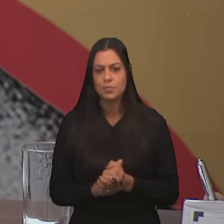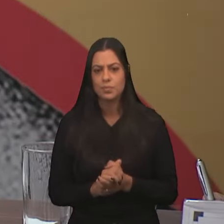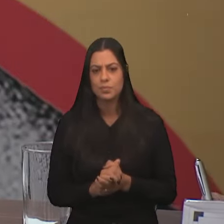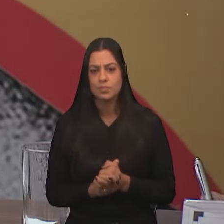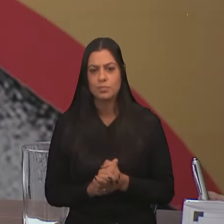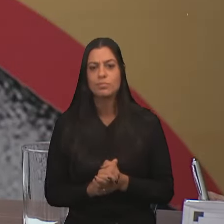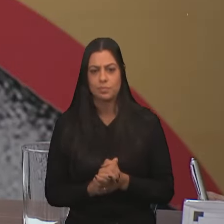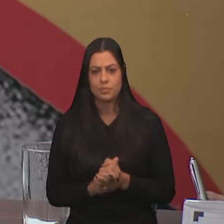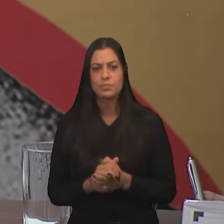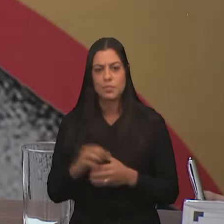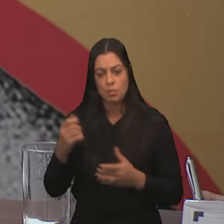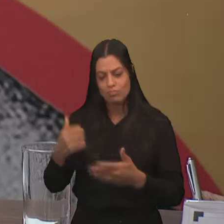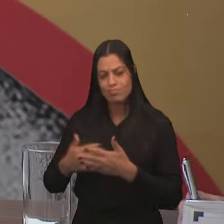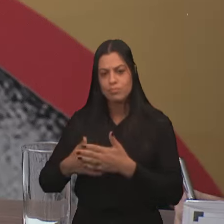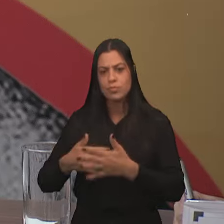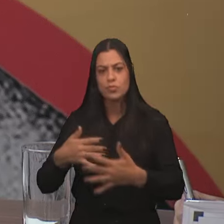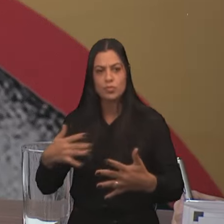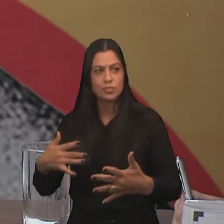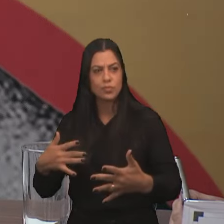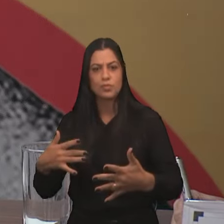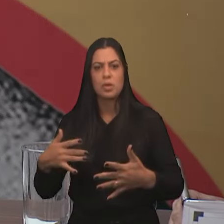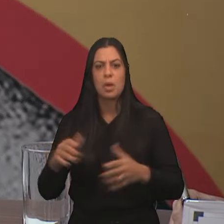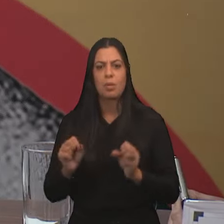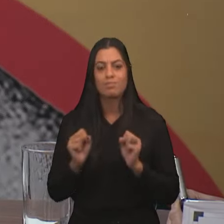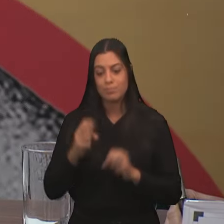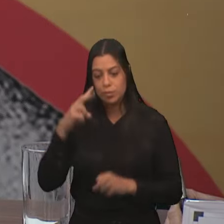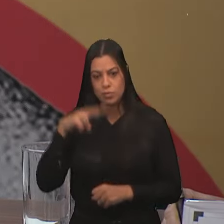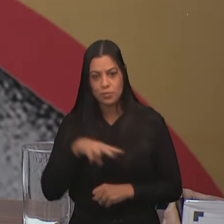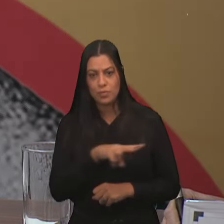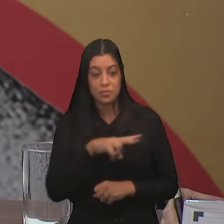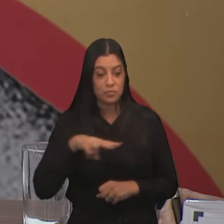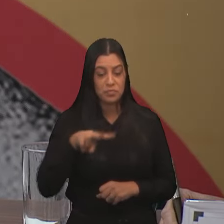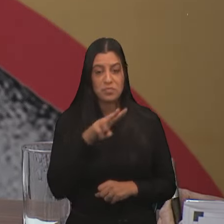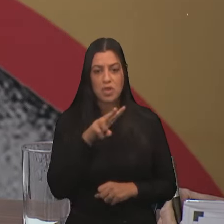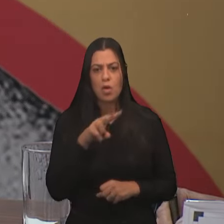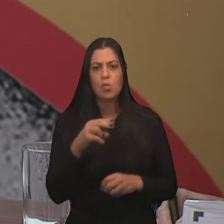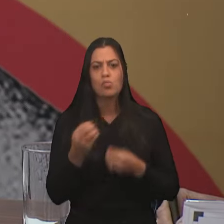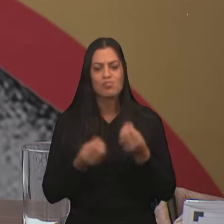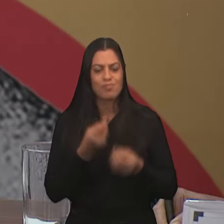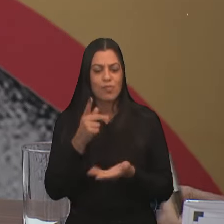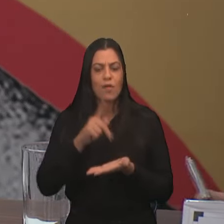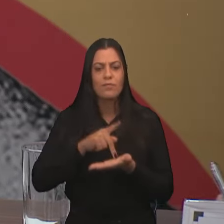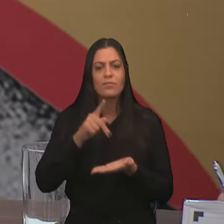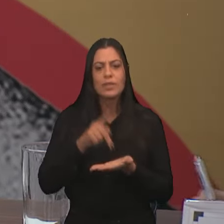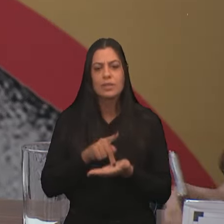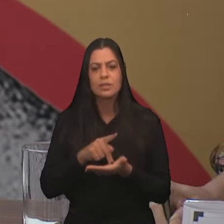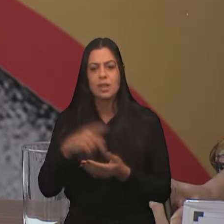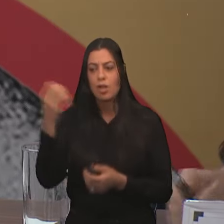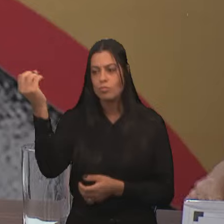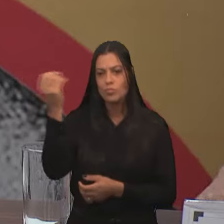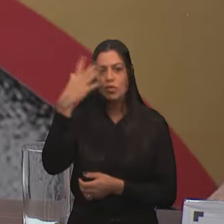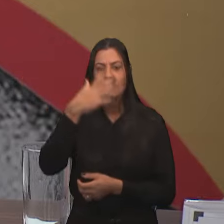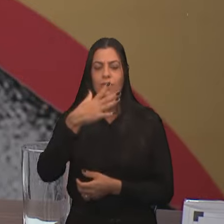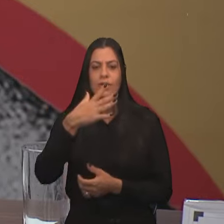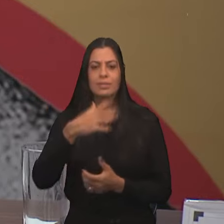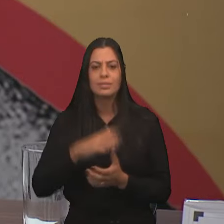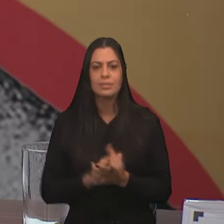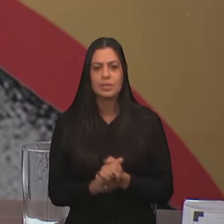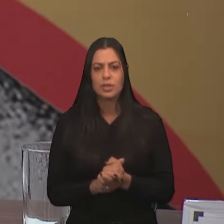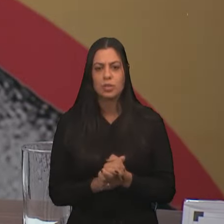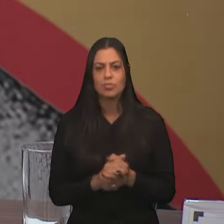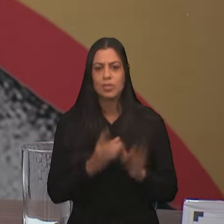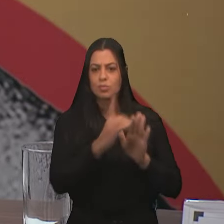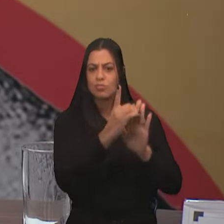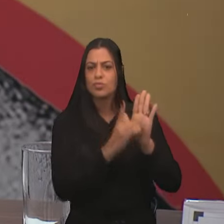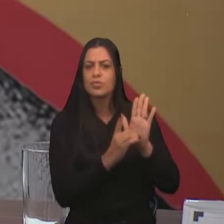El propio proceso de desarrollo jurisprudencial puede ser visto como una verdadera innovación